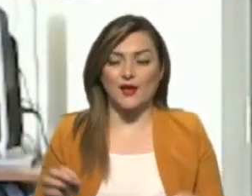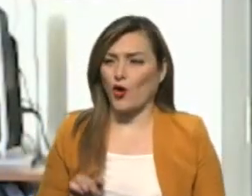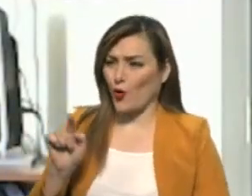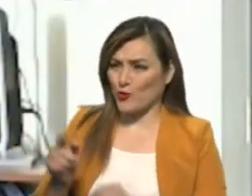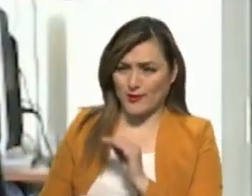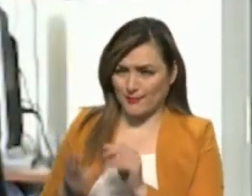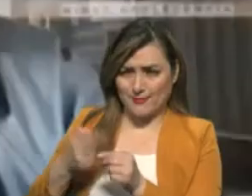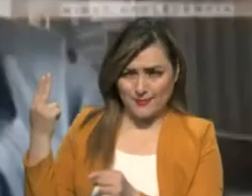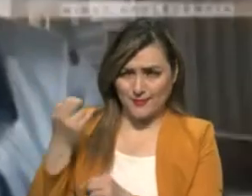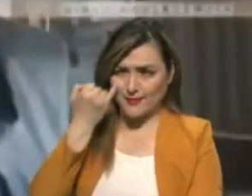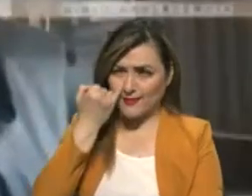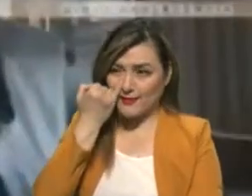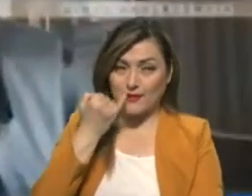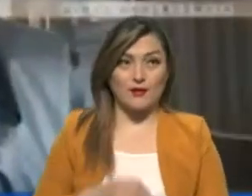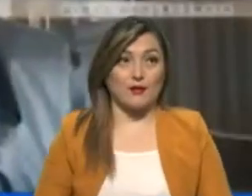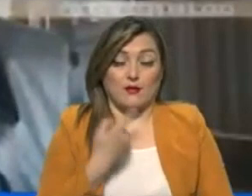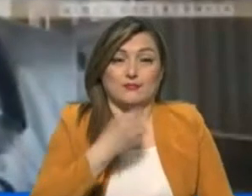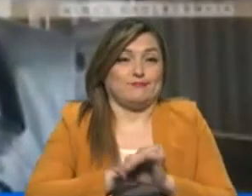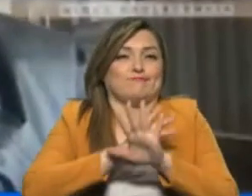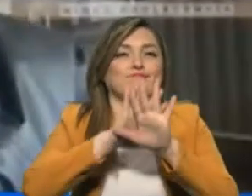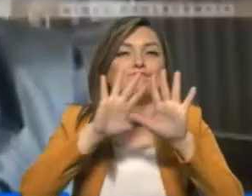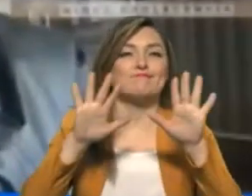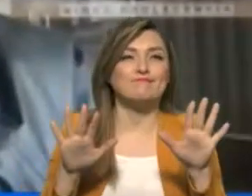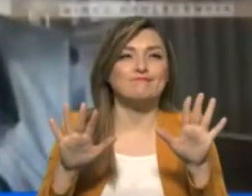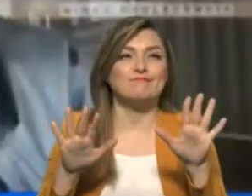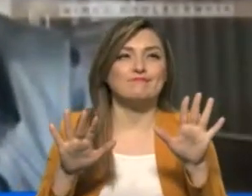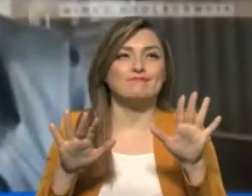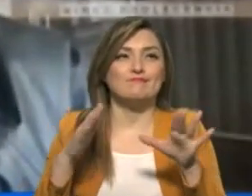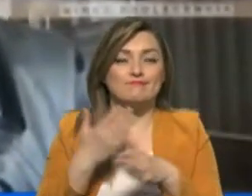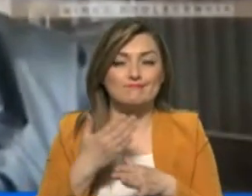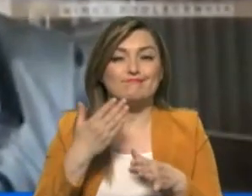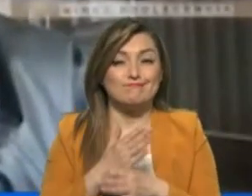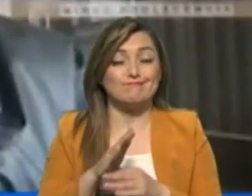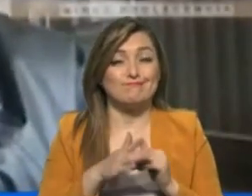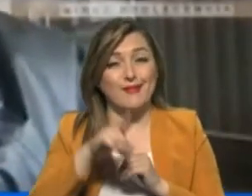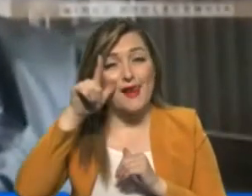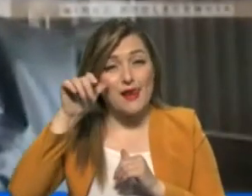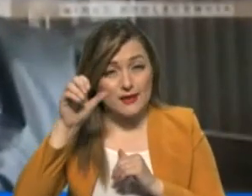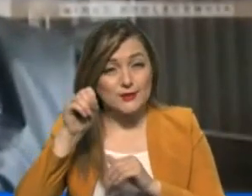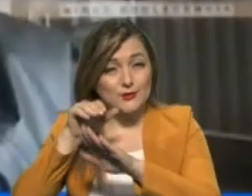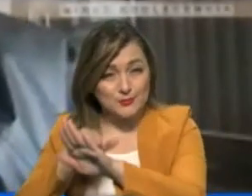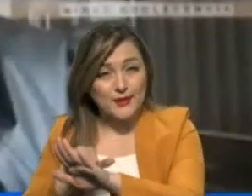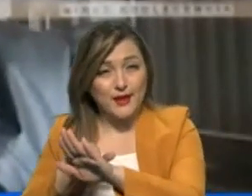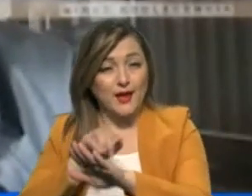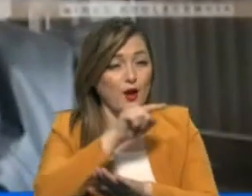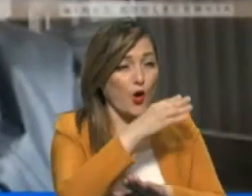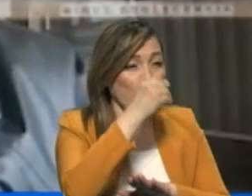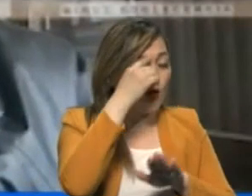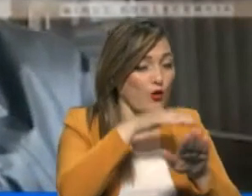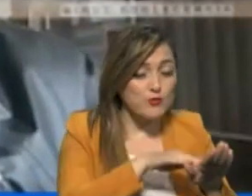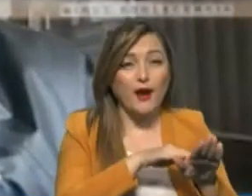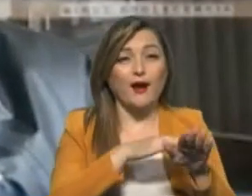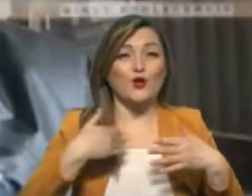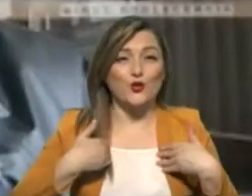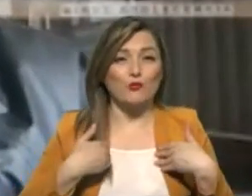indígena? Pues yo les manifiesto clarísimo. Si ellos insisten en irse con Lazo, con el partido de gobierno o con el correísmo,